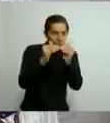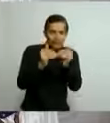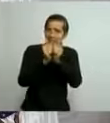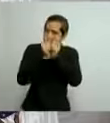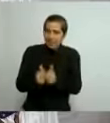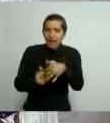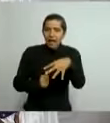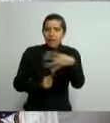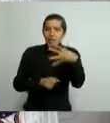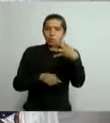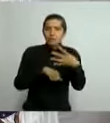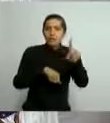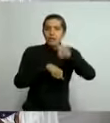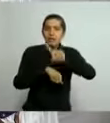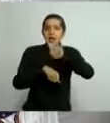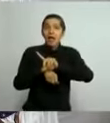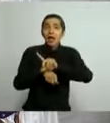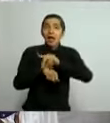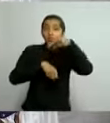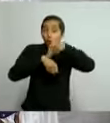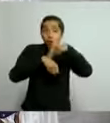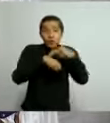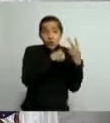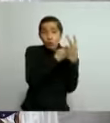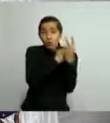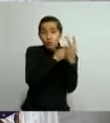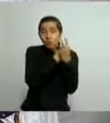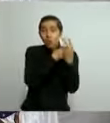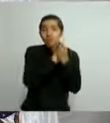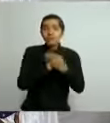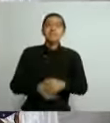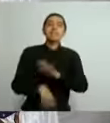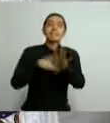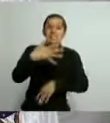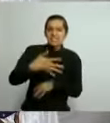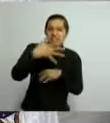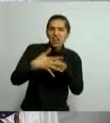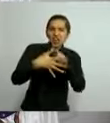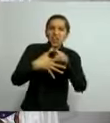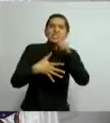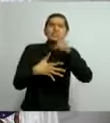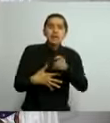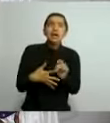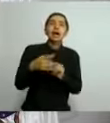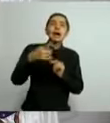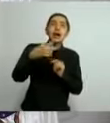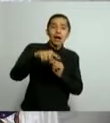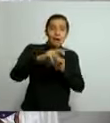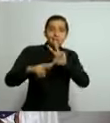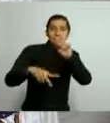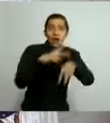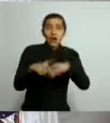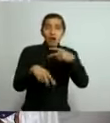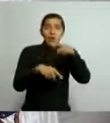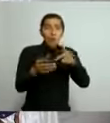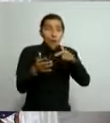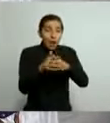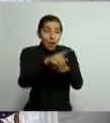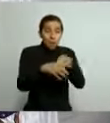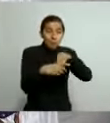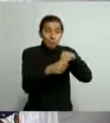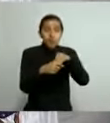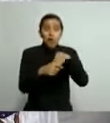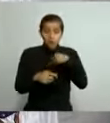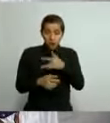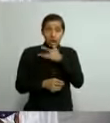días en casa con supervisión médica. Cinco, no asistir a lugares de alto riesgo si perteneces